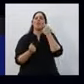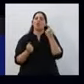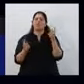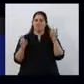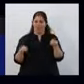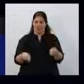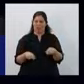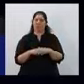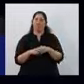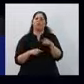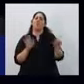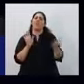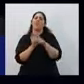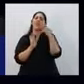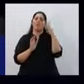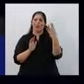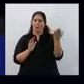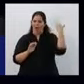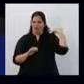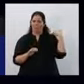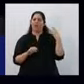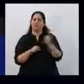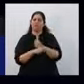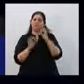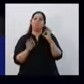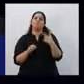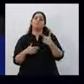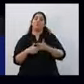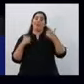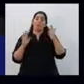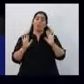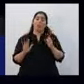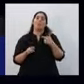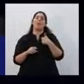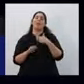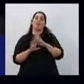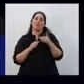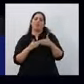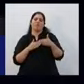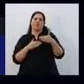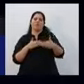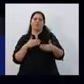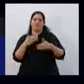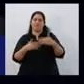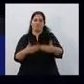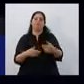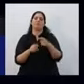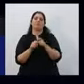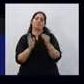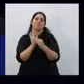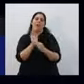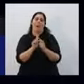esta fue una ley del 2004 que afortunadamente ha sido prorrogada extendida y ampliada